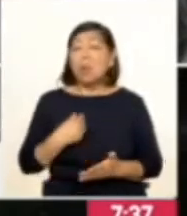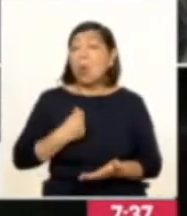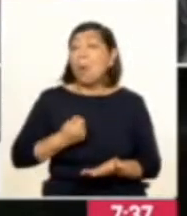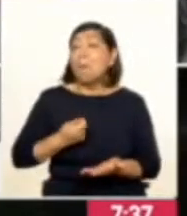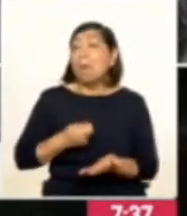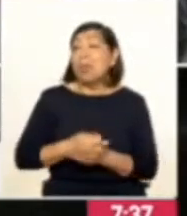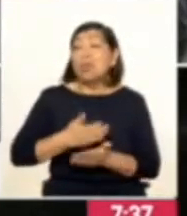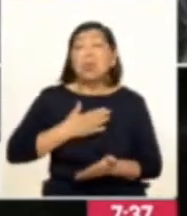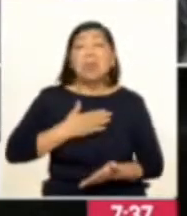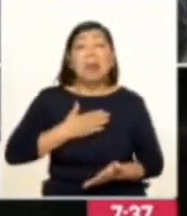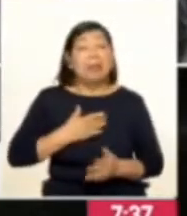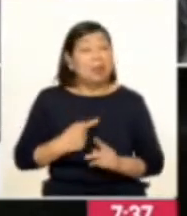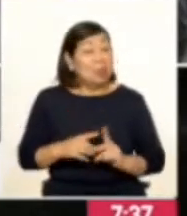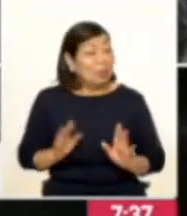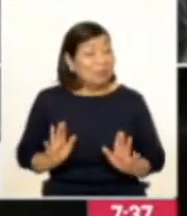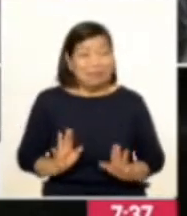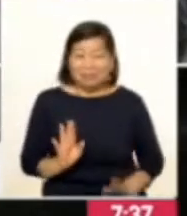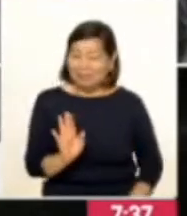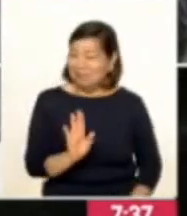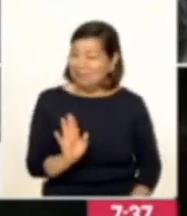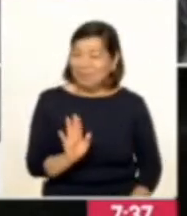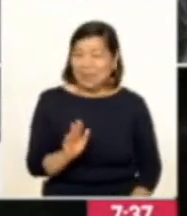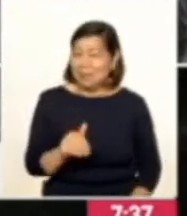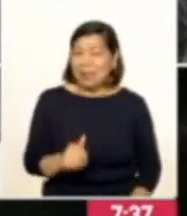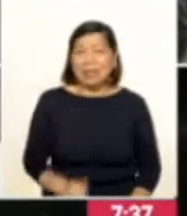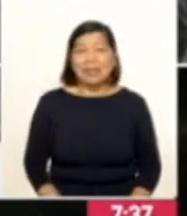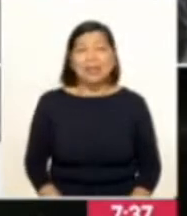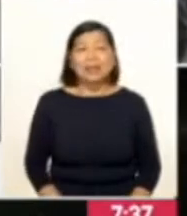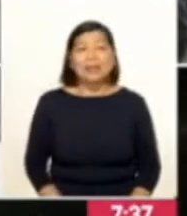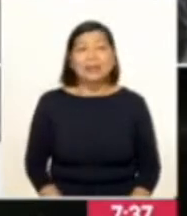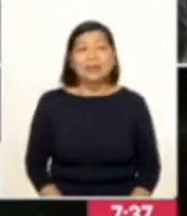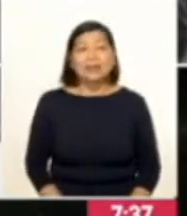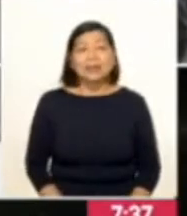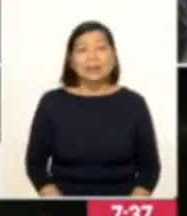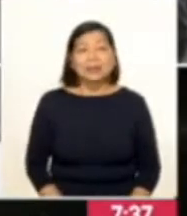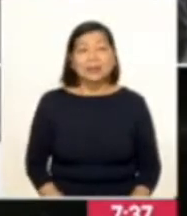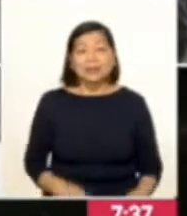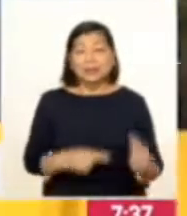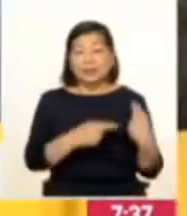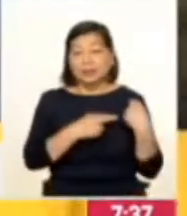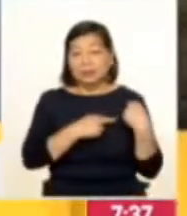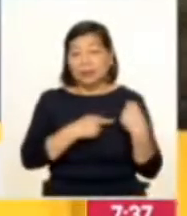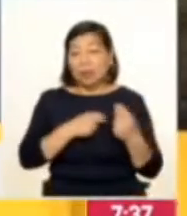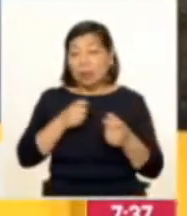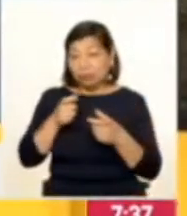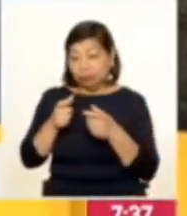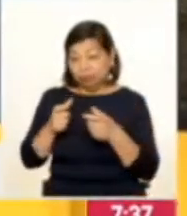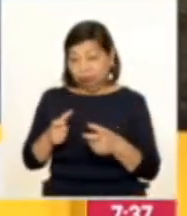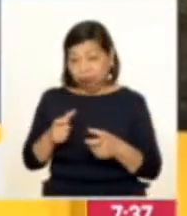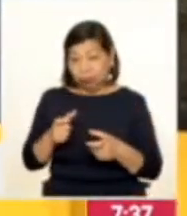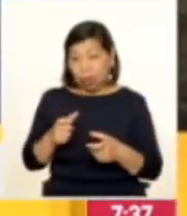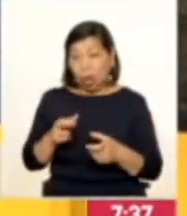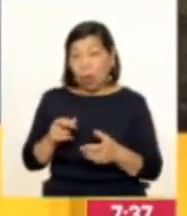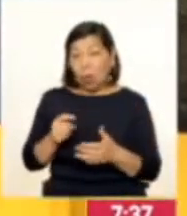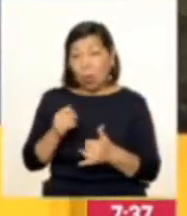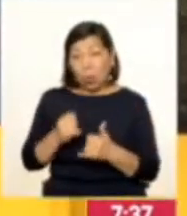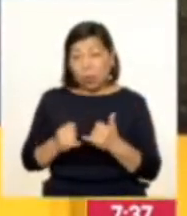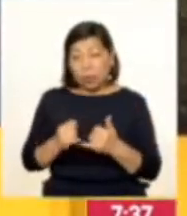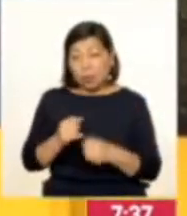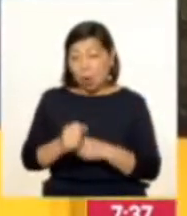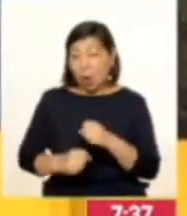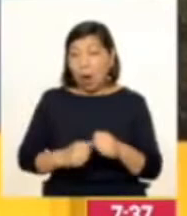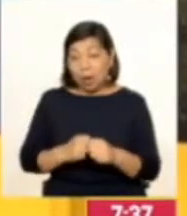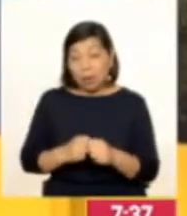puedo hacer lo que yo quiera la contraloría se ha puesto como objetivo en los últimos años también